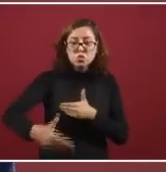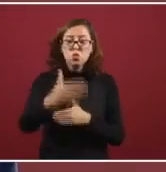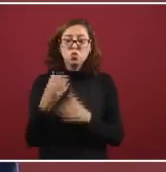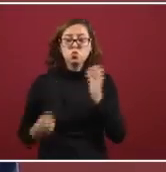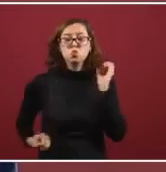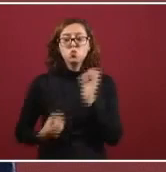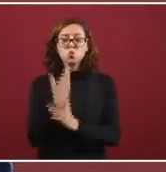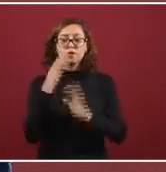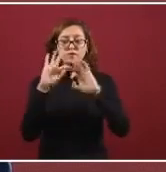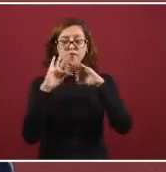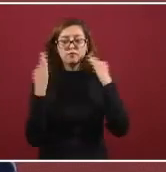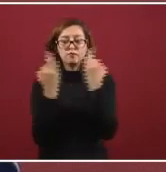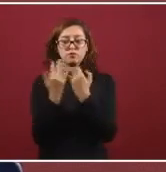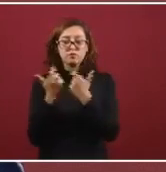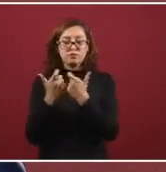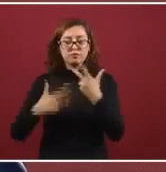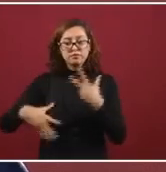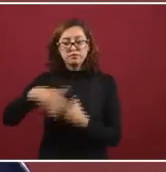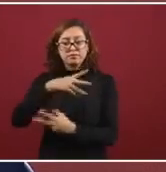económica